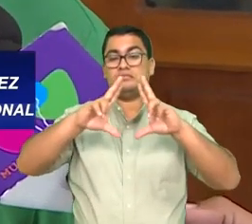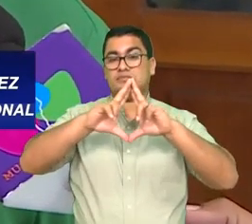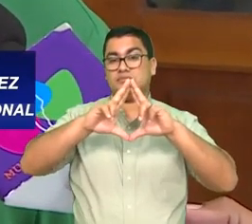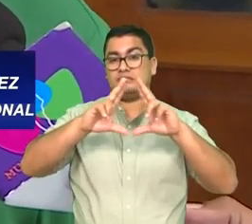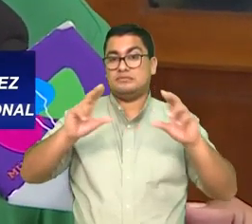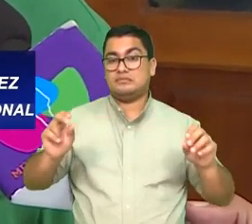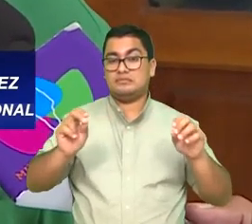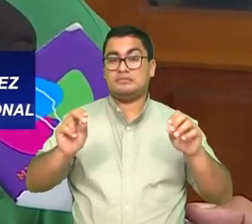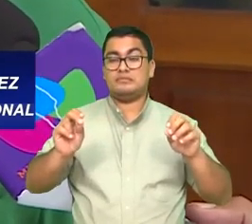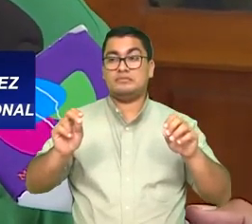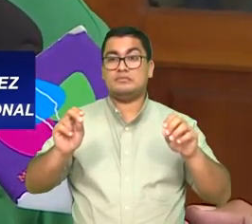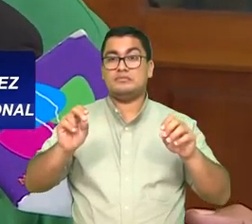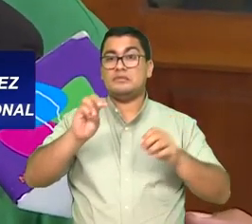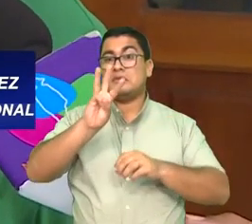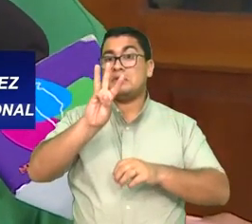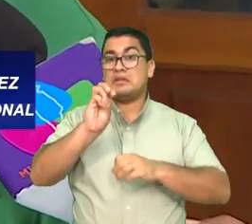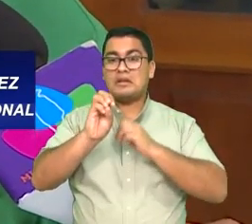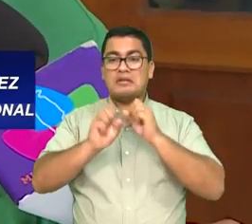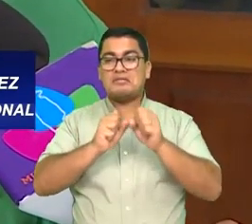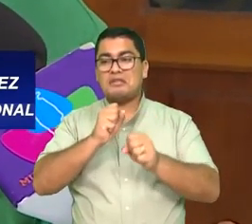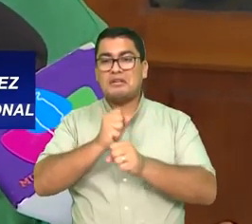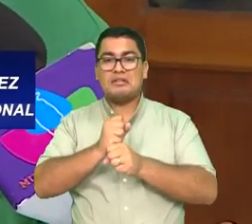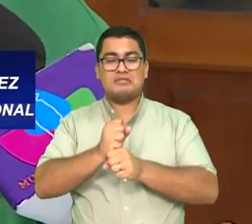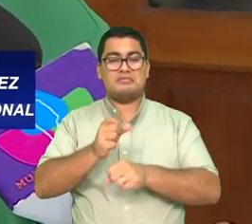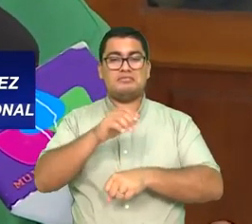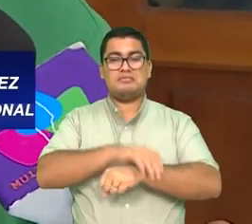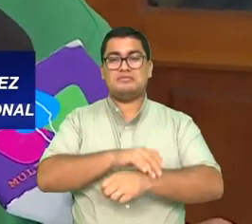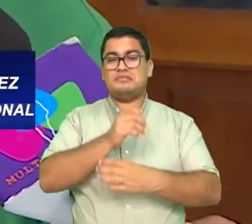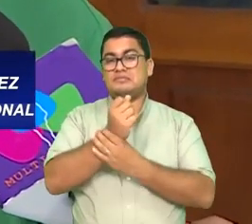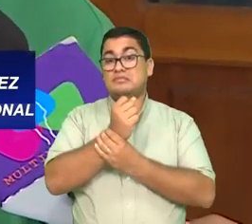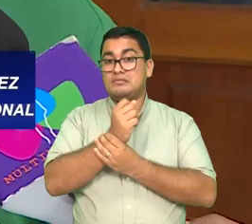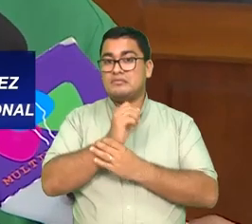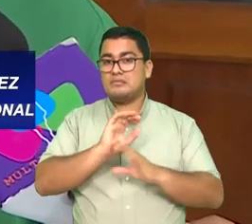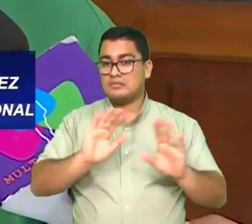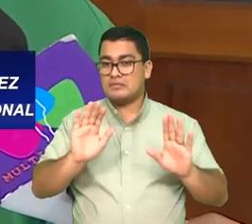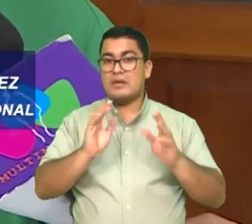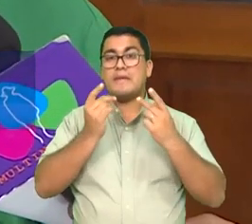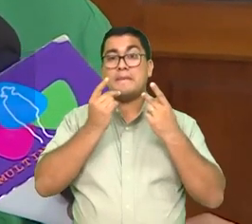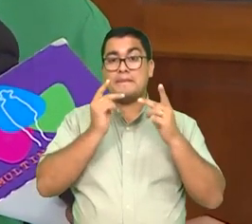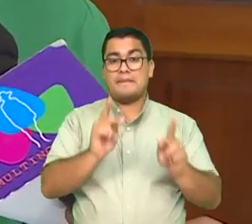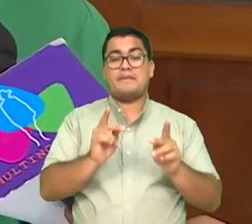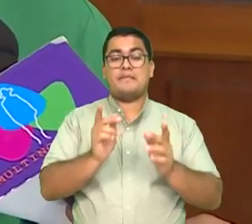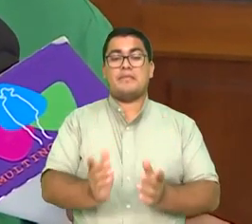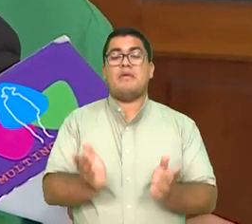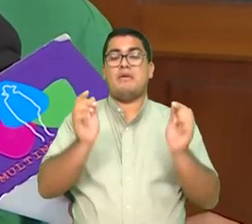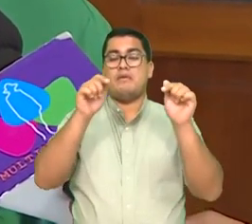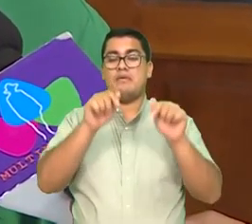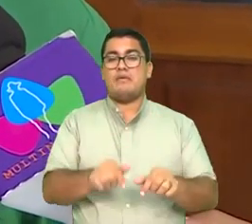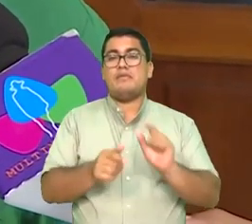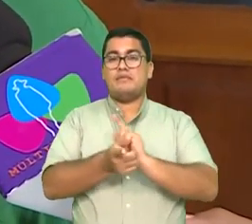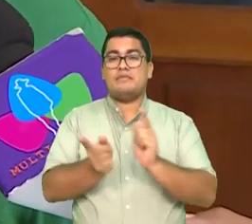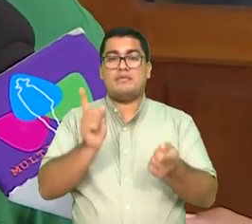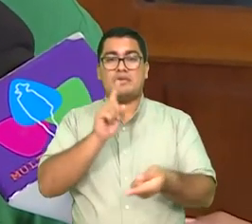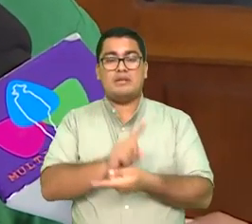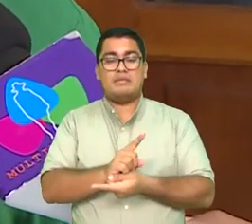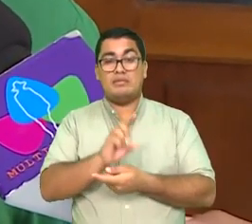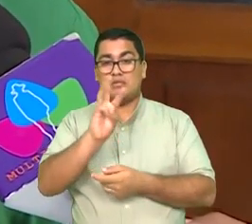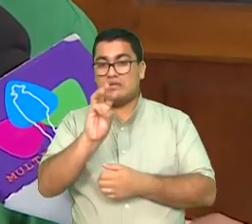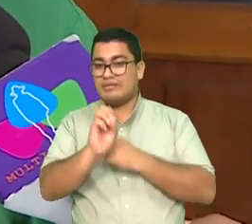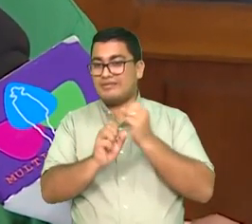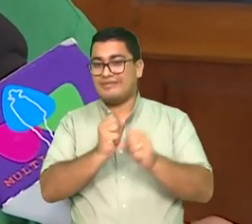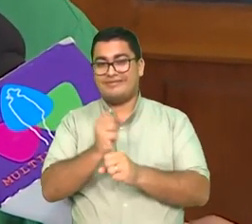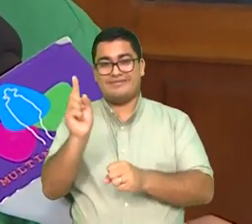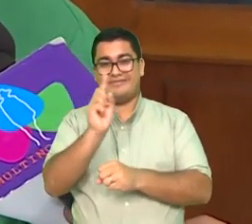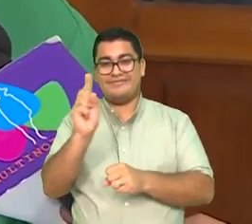las penas no trascienden a terceros y que la pena máxima es de 30 años de prisión. Entonces,